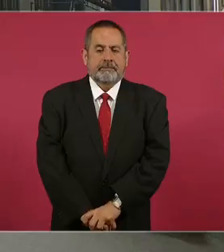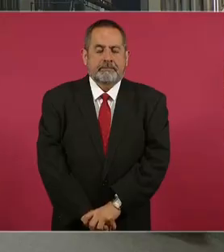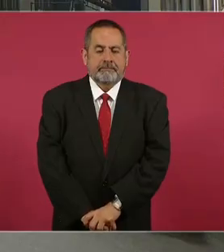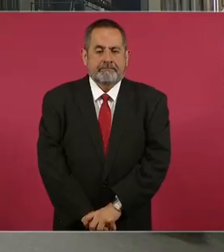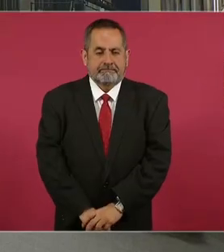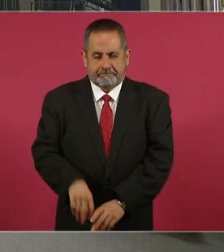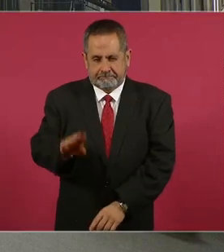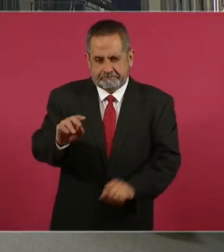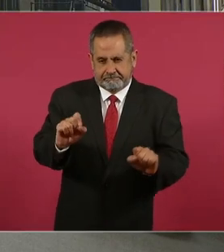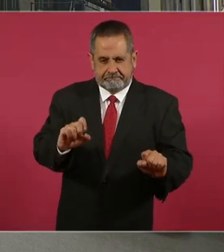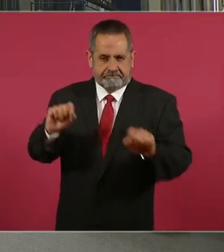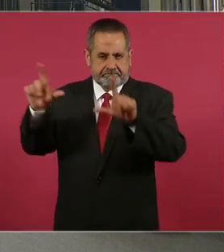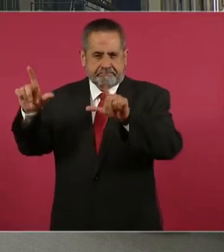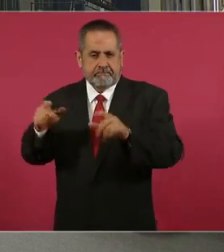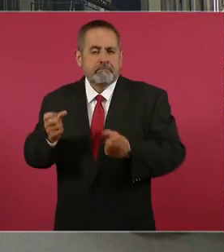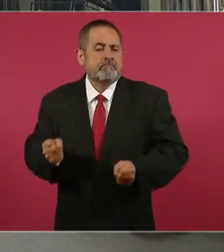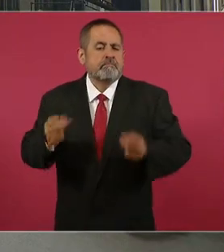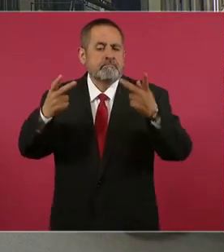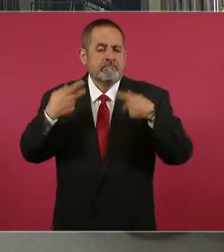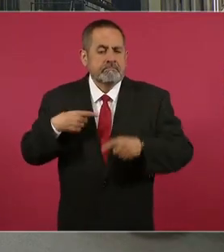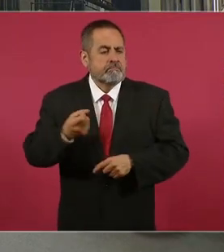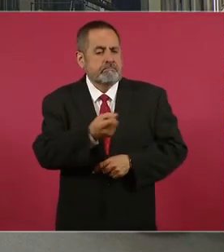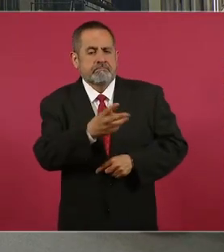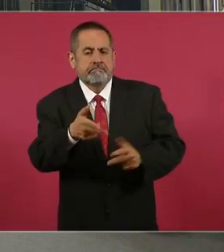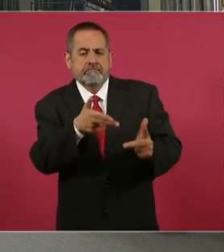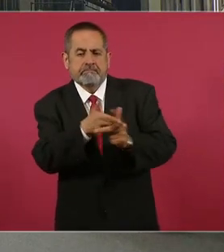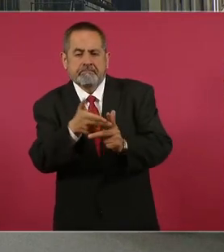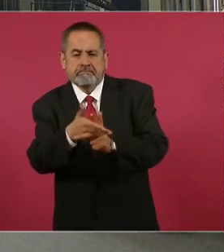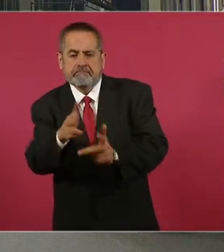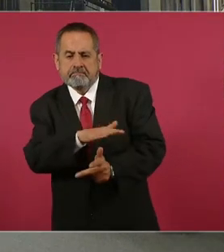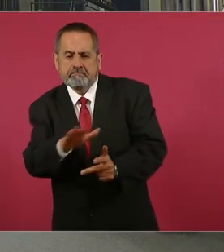la tabla de homicidios